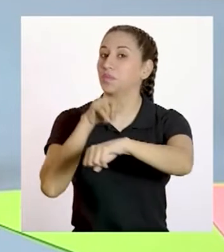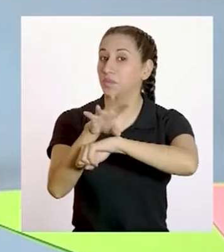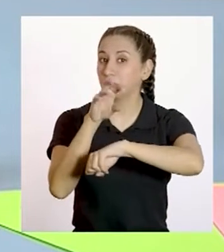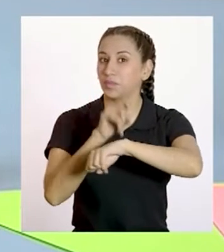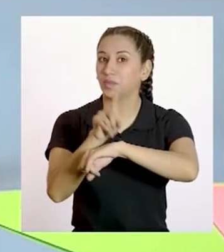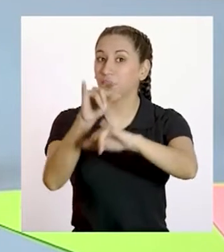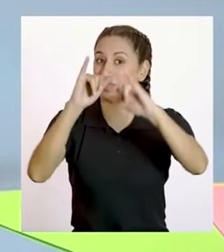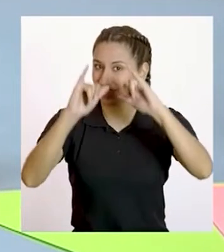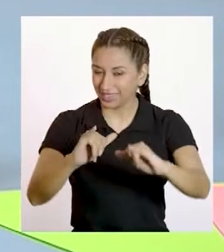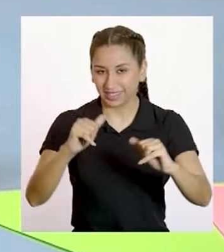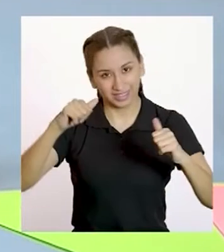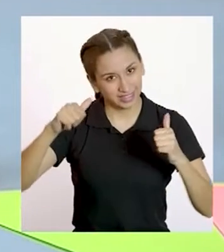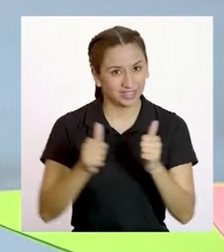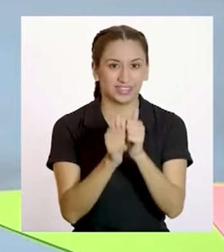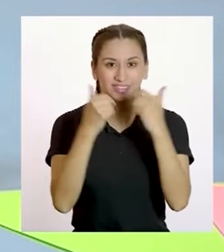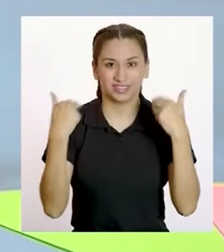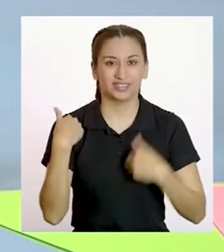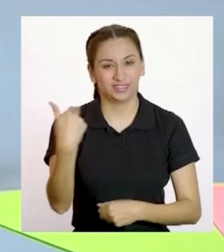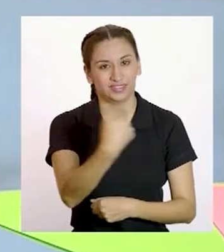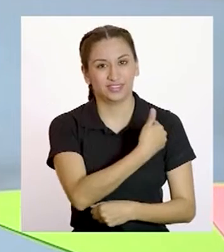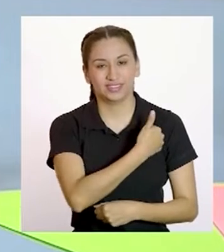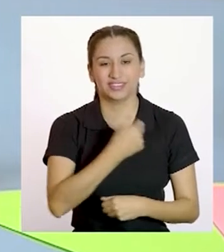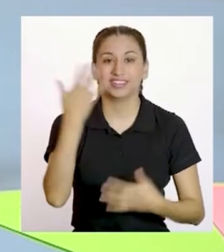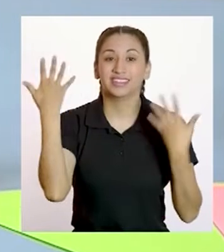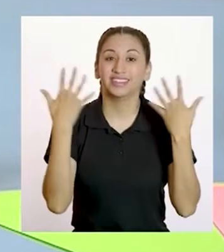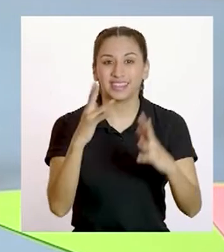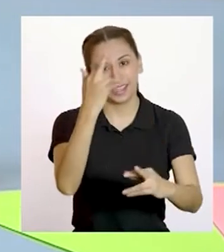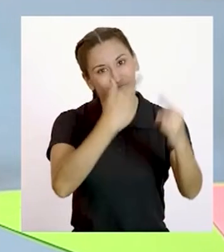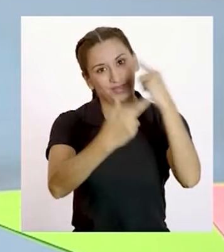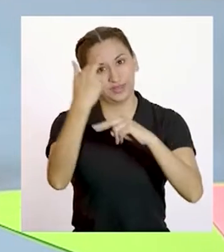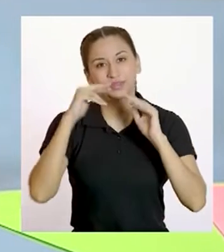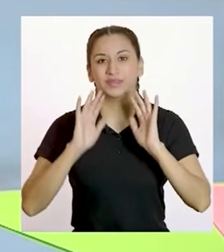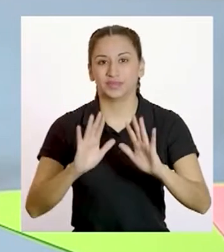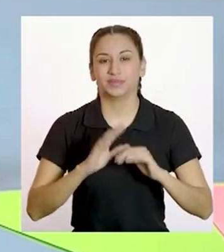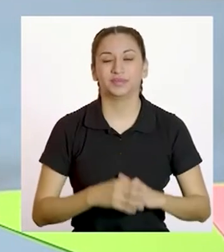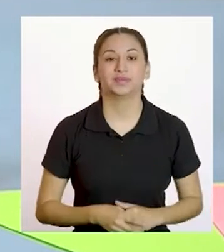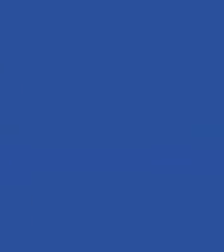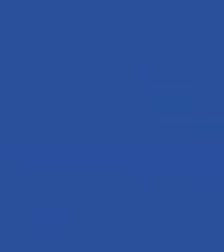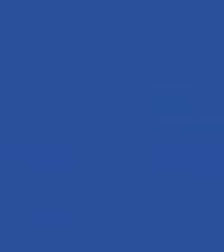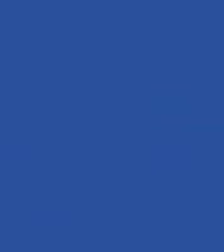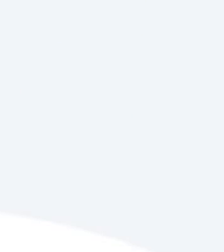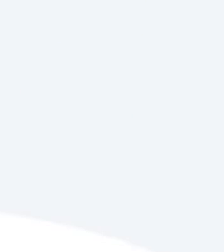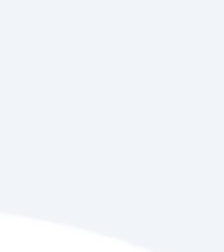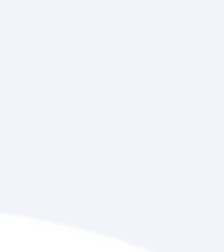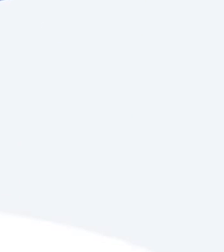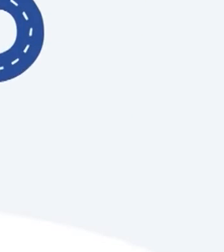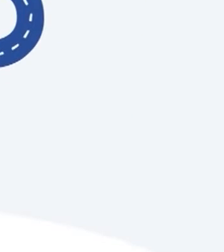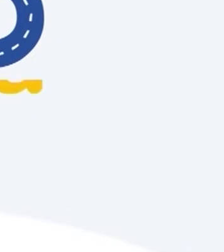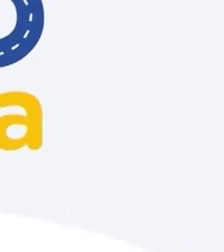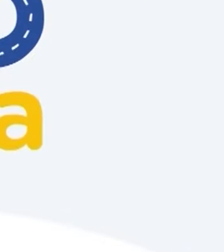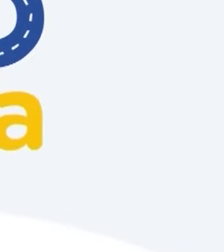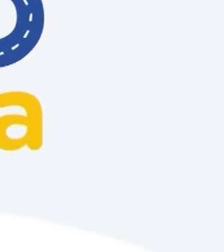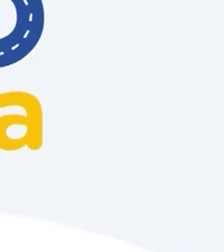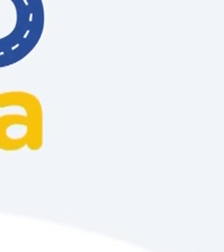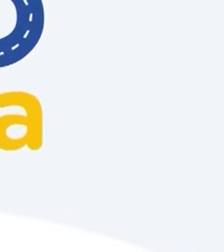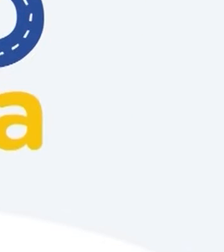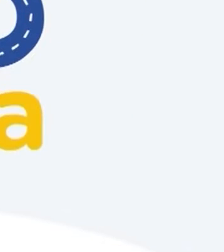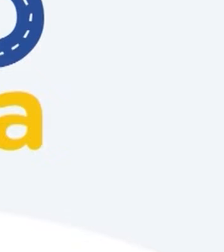les recomiendo quedarse con nosotros. ¡Ja, ja! ¡Ya volvemos!